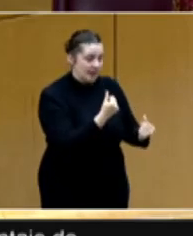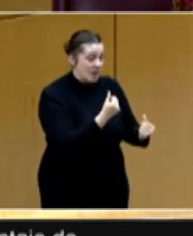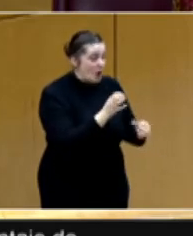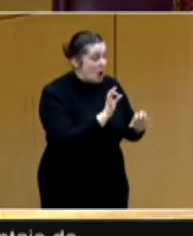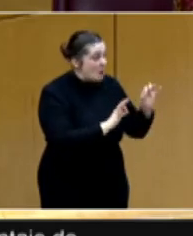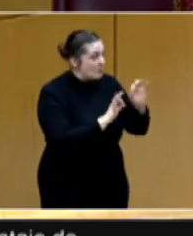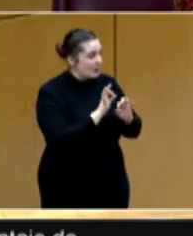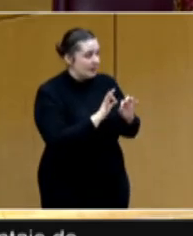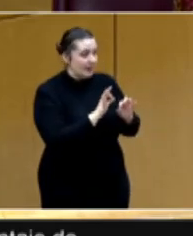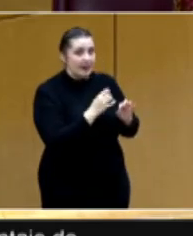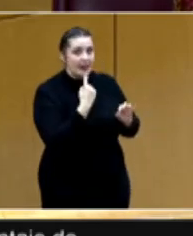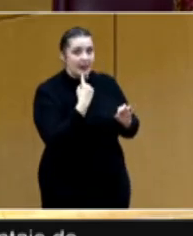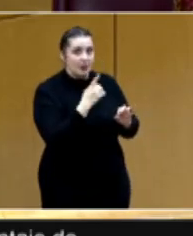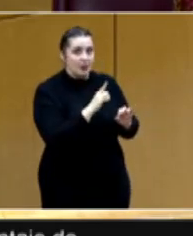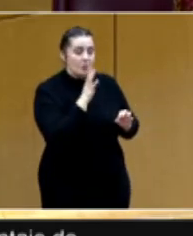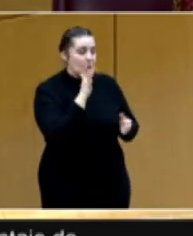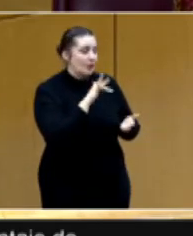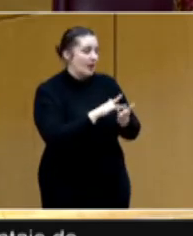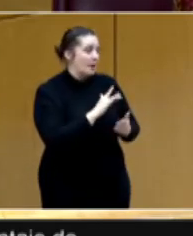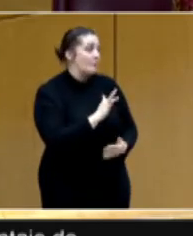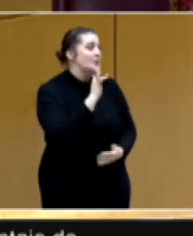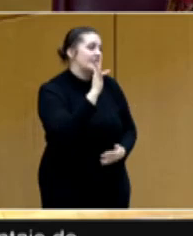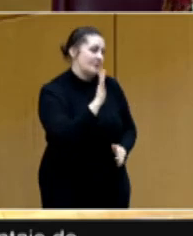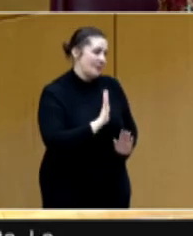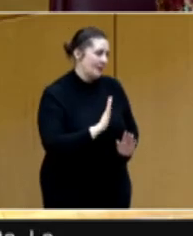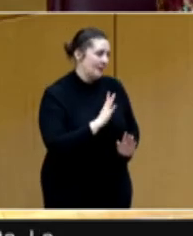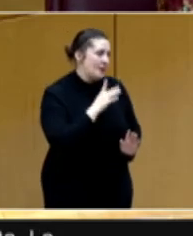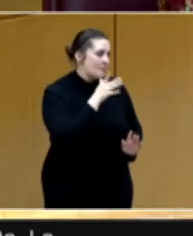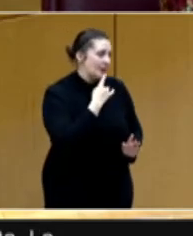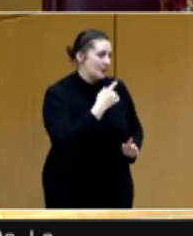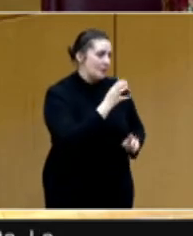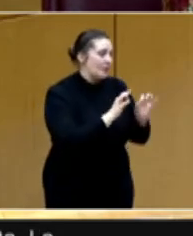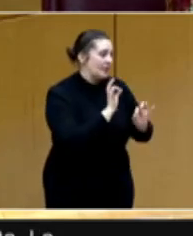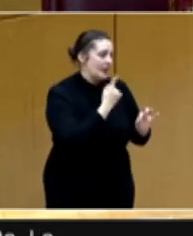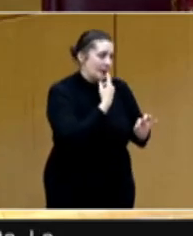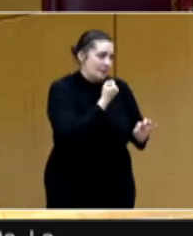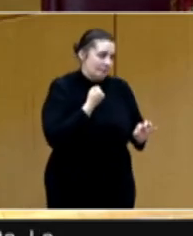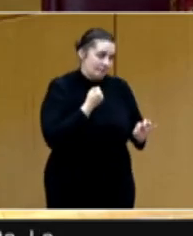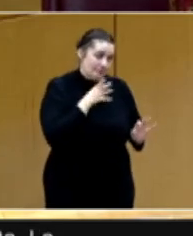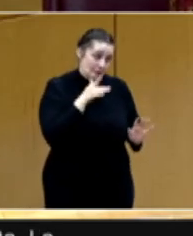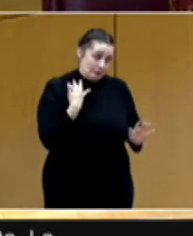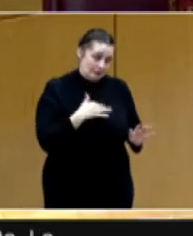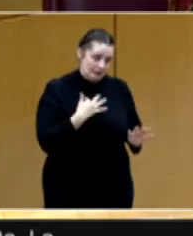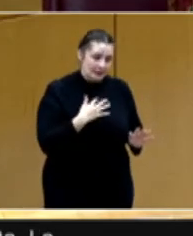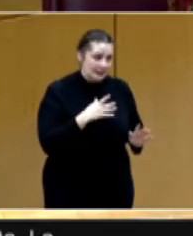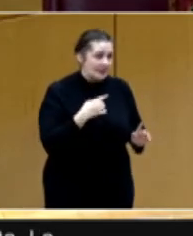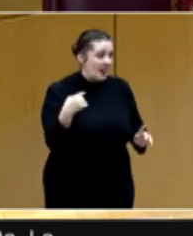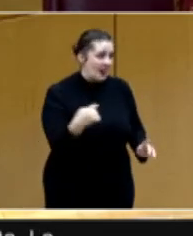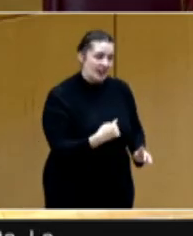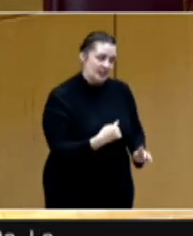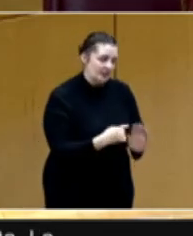no la voy a dar porque hoy es un día de optimismo y no de pesimismo pero